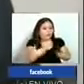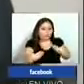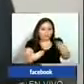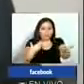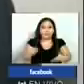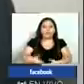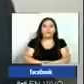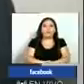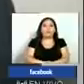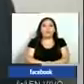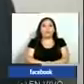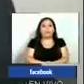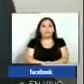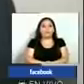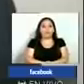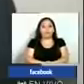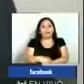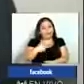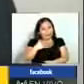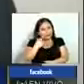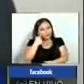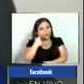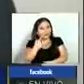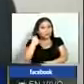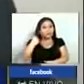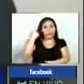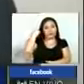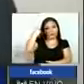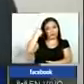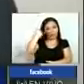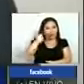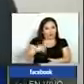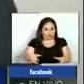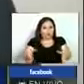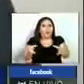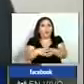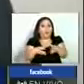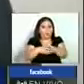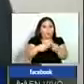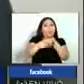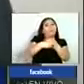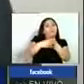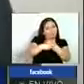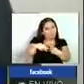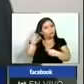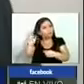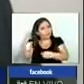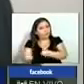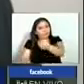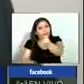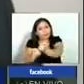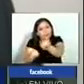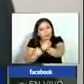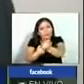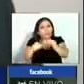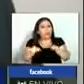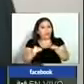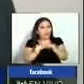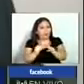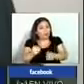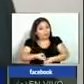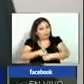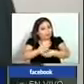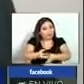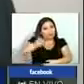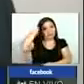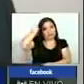Creo que esto es una cosa importante, nuestra fracción lo va a apoyar y adelantar criterio también sobre el